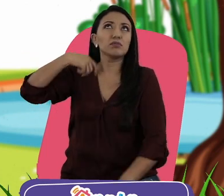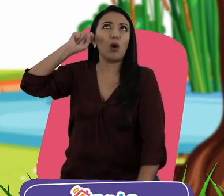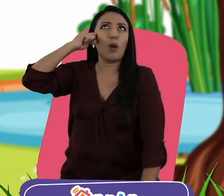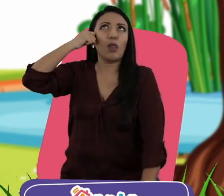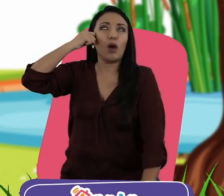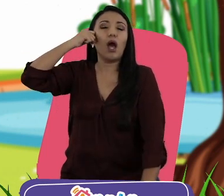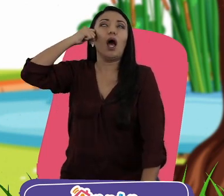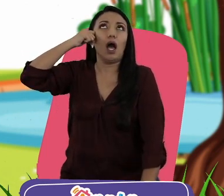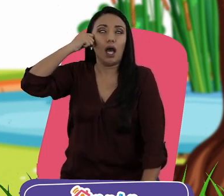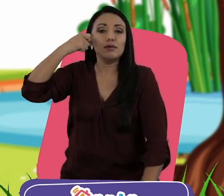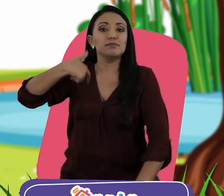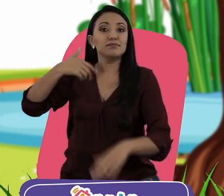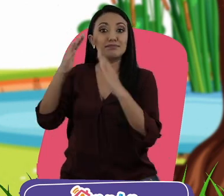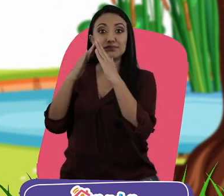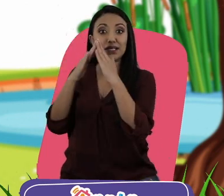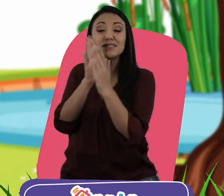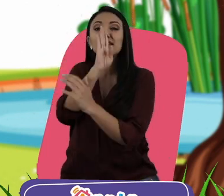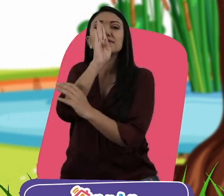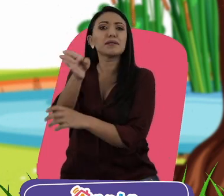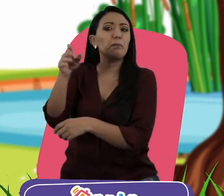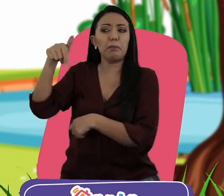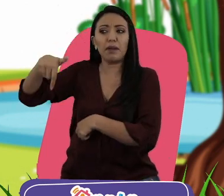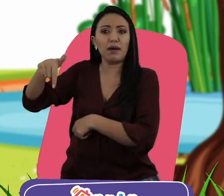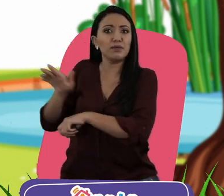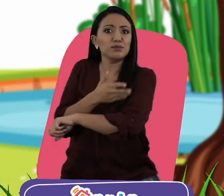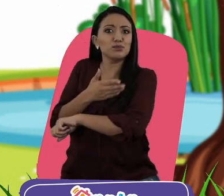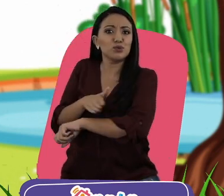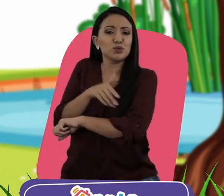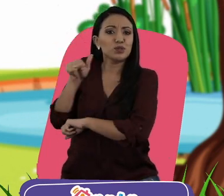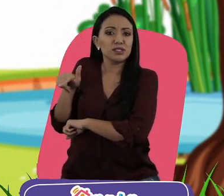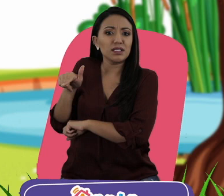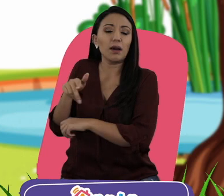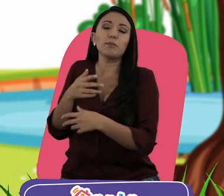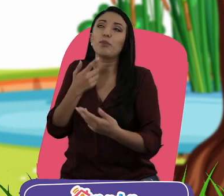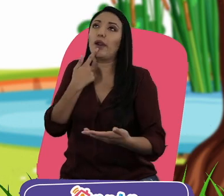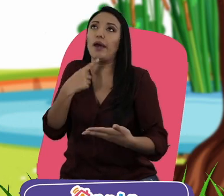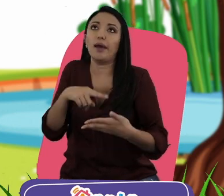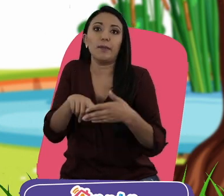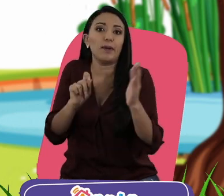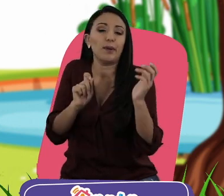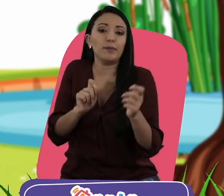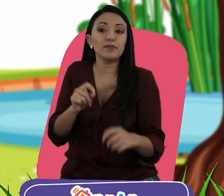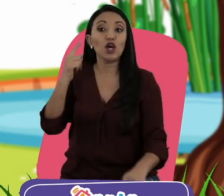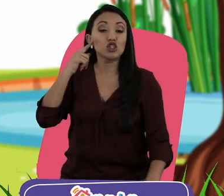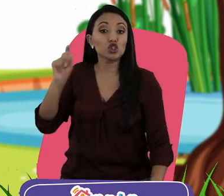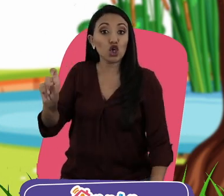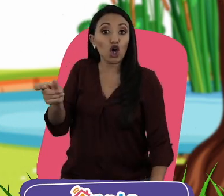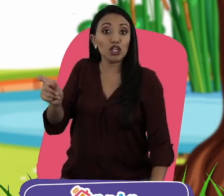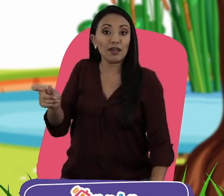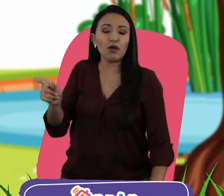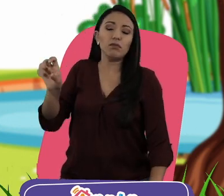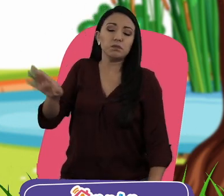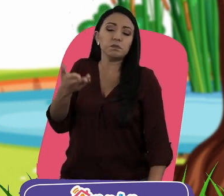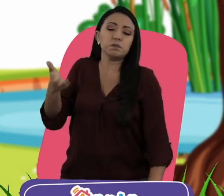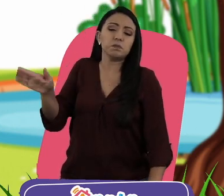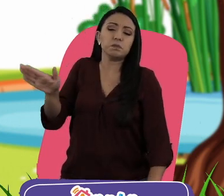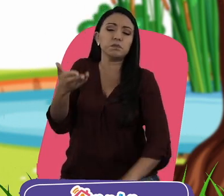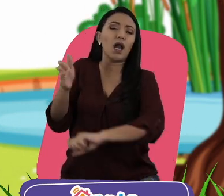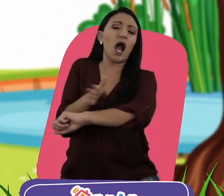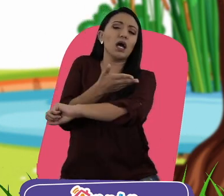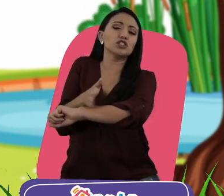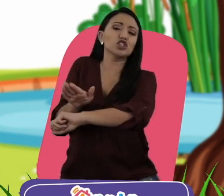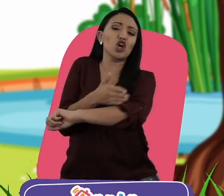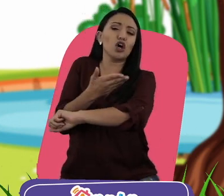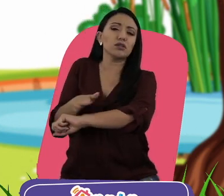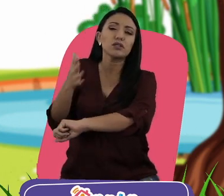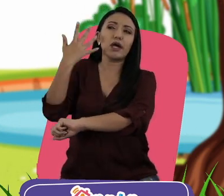acuerdo, en mi casa siempre hubo música, siempre hubo, si no era el equipo de sonido sonando canciones, qué